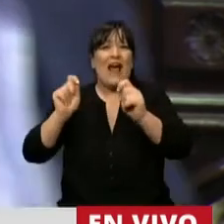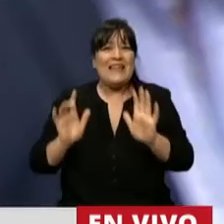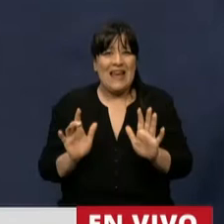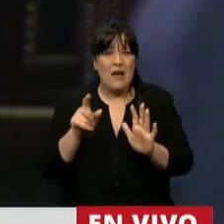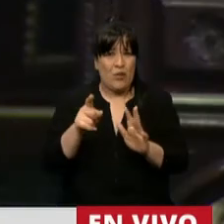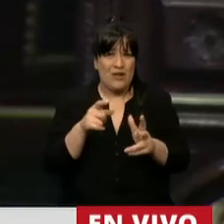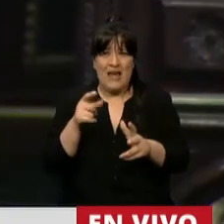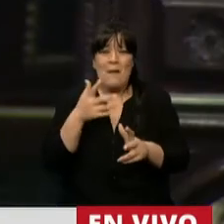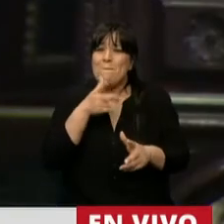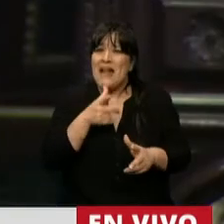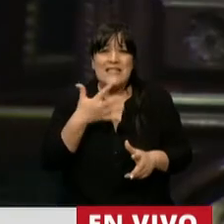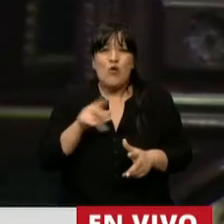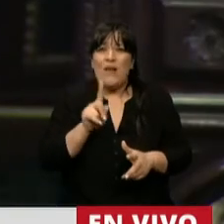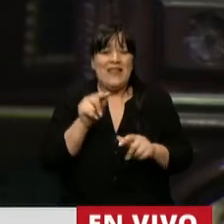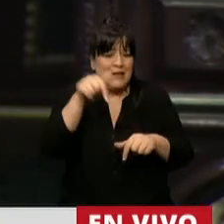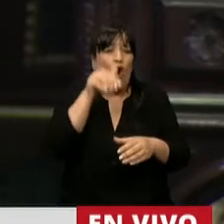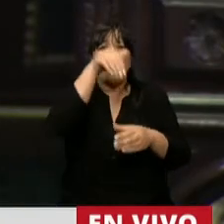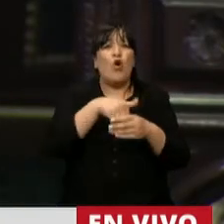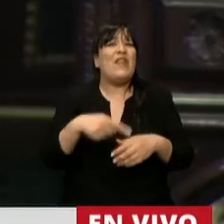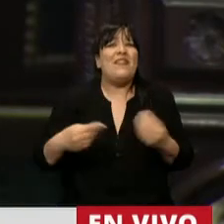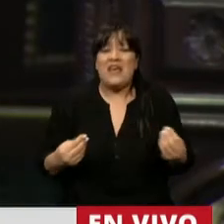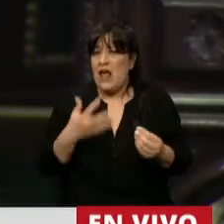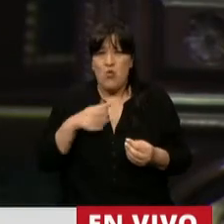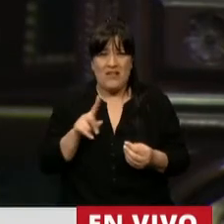qué es lo que estamos votando.